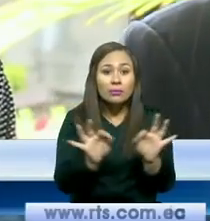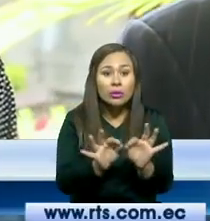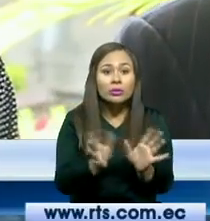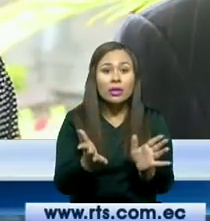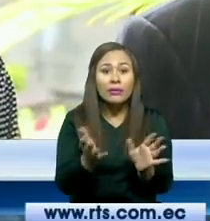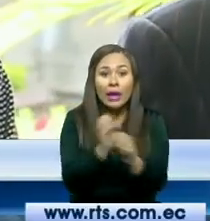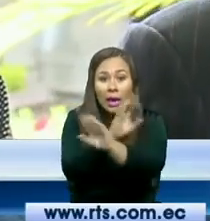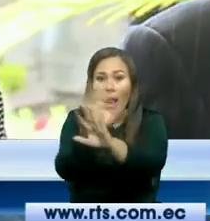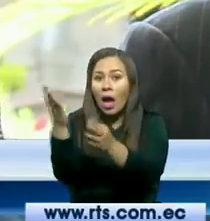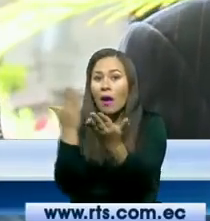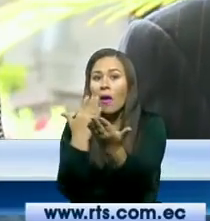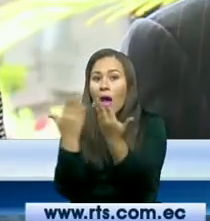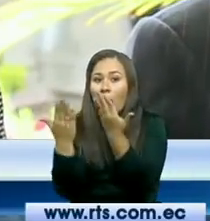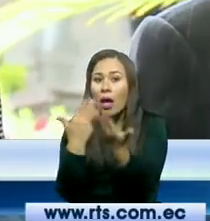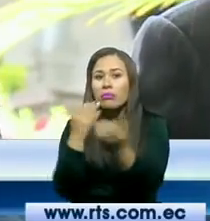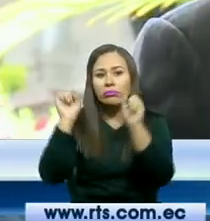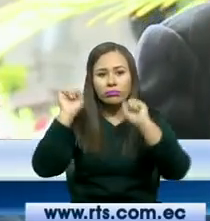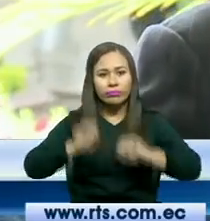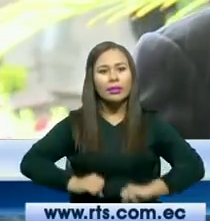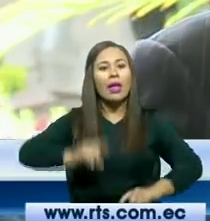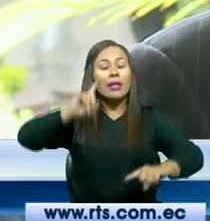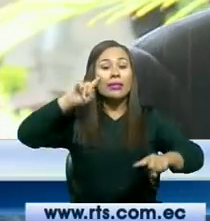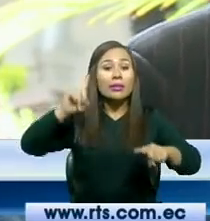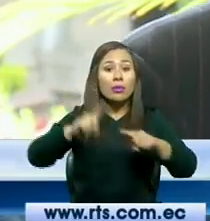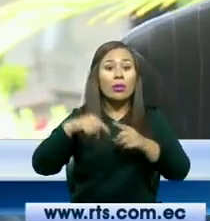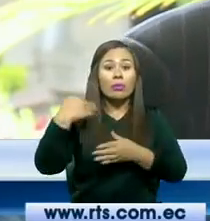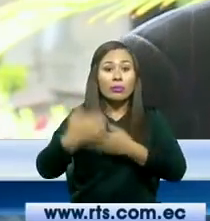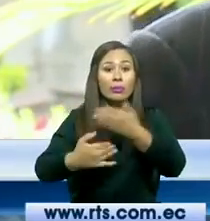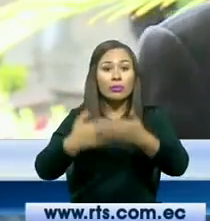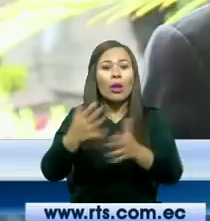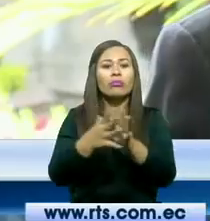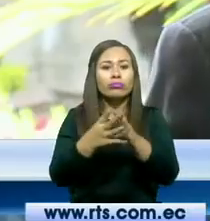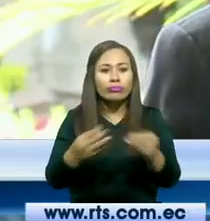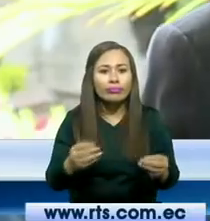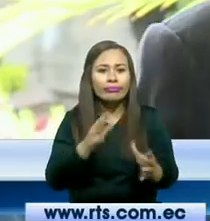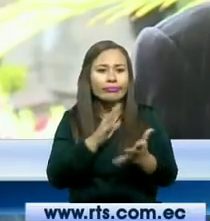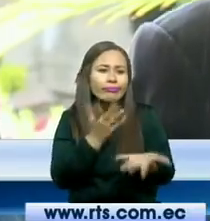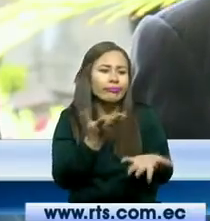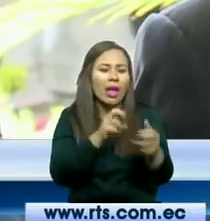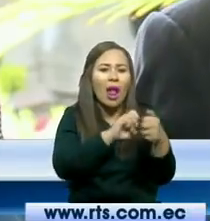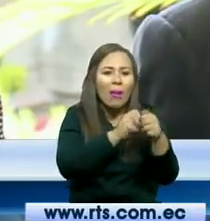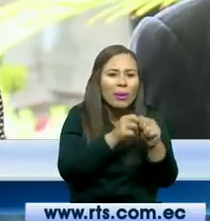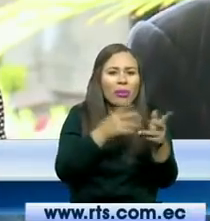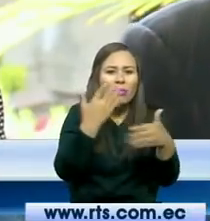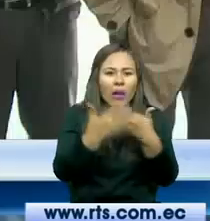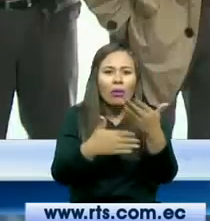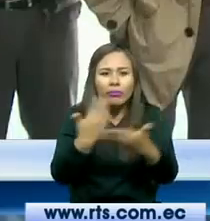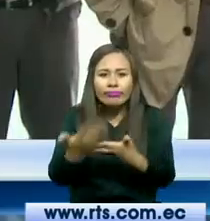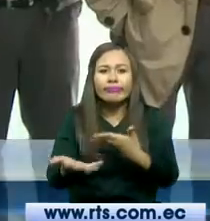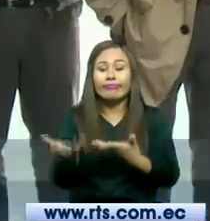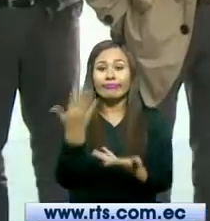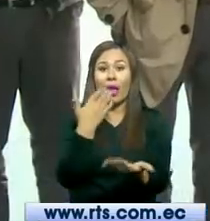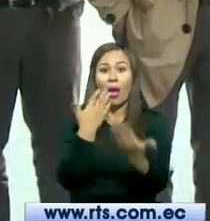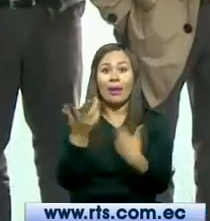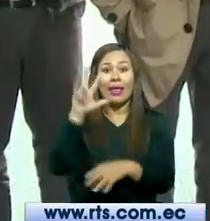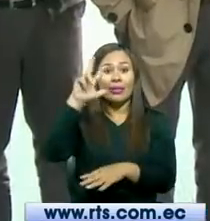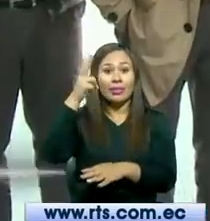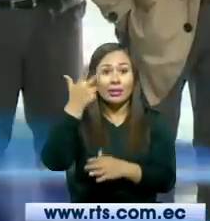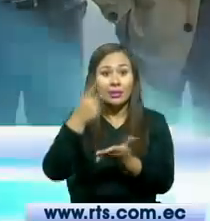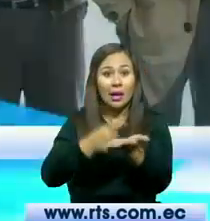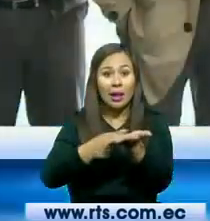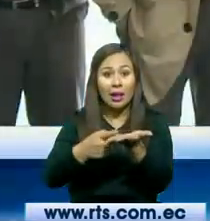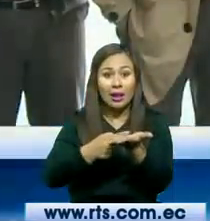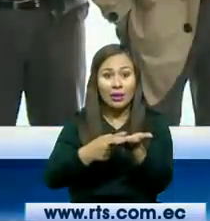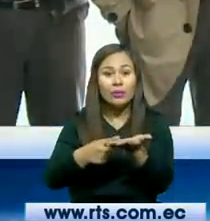diálogo, para sí estar de acuerdo en que hay que ir solucionando los diferentes problemas que se van afrontando. Una tercera reunión se efectuará en